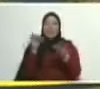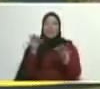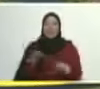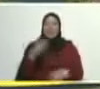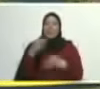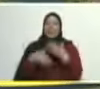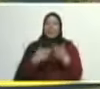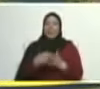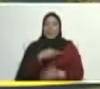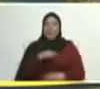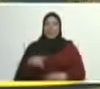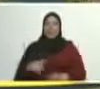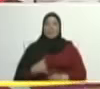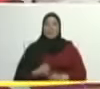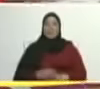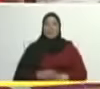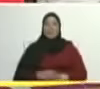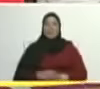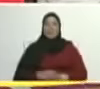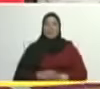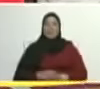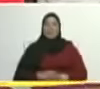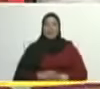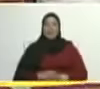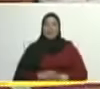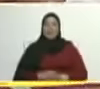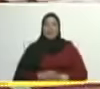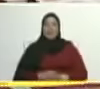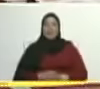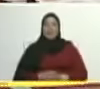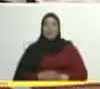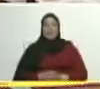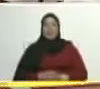gracias, primer ministro Antigua Barbuda.